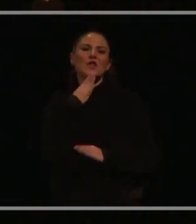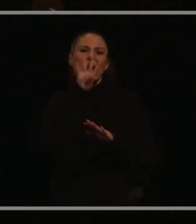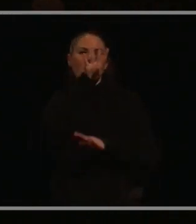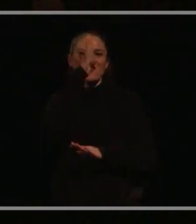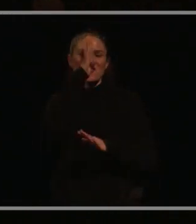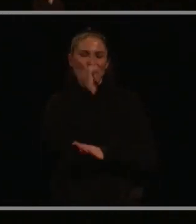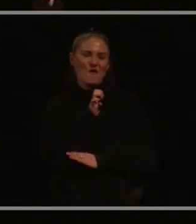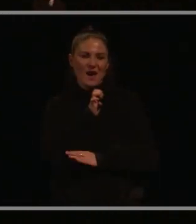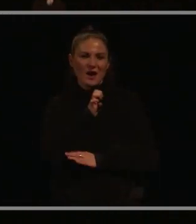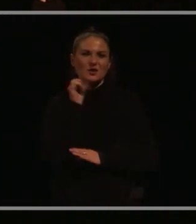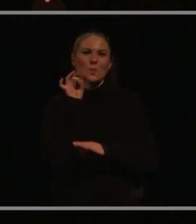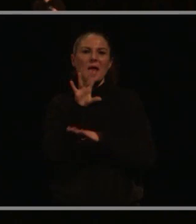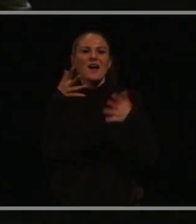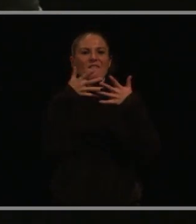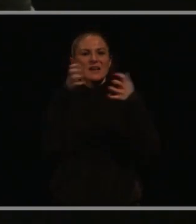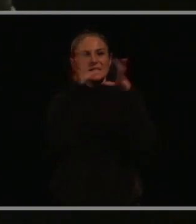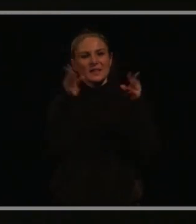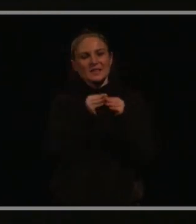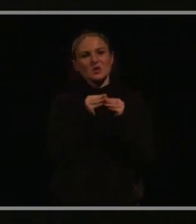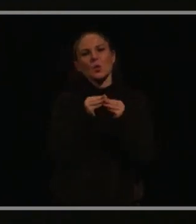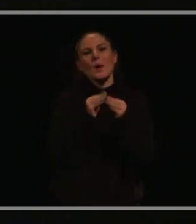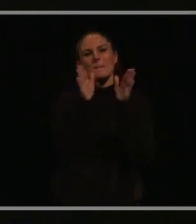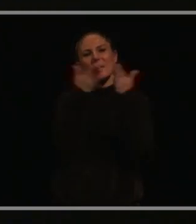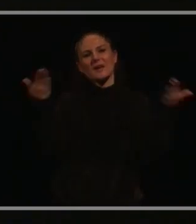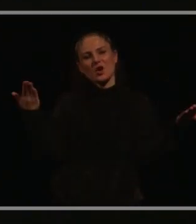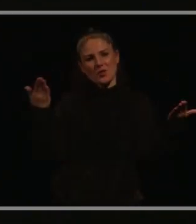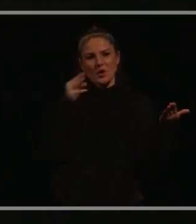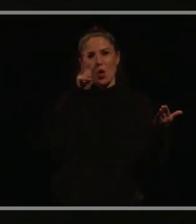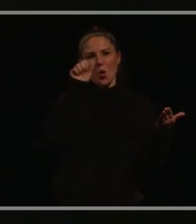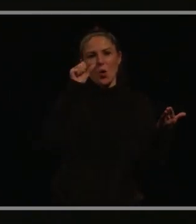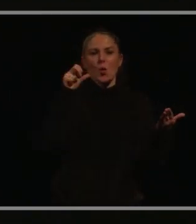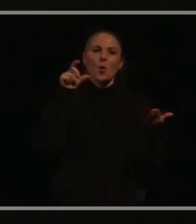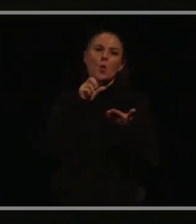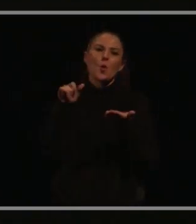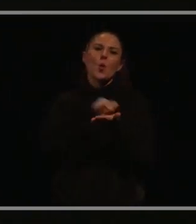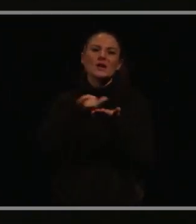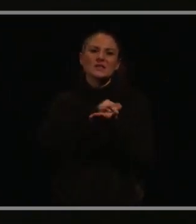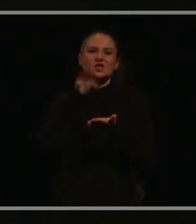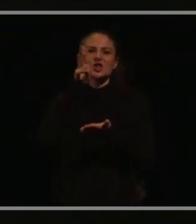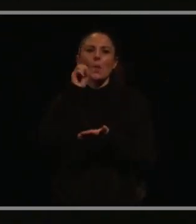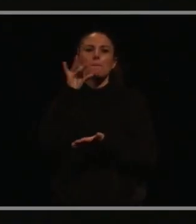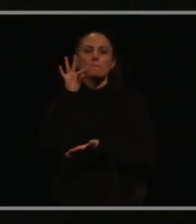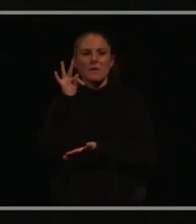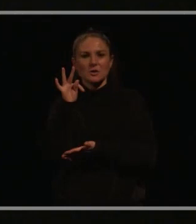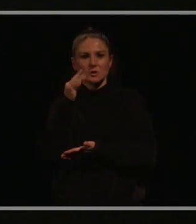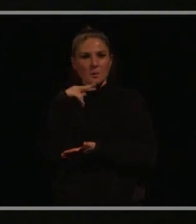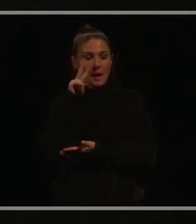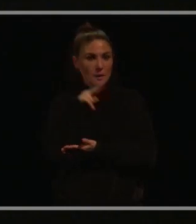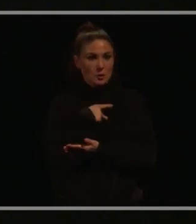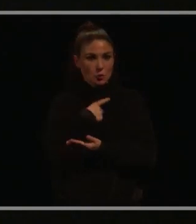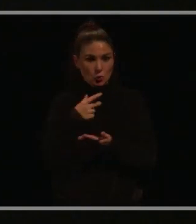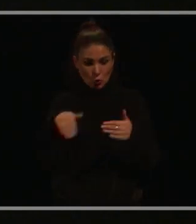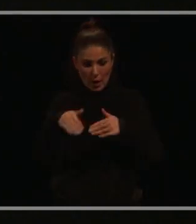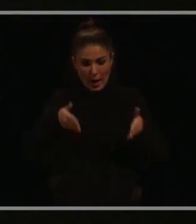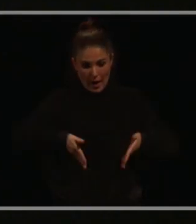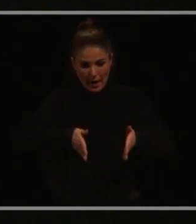de resumen al Washington Post. Decía Clark que el 2020 ha sido como mirar a ambos lados de la calle antes de